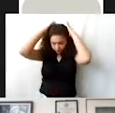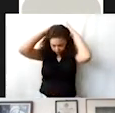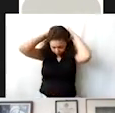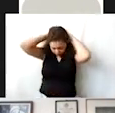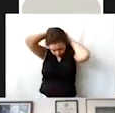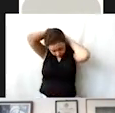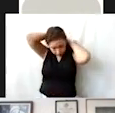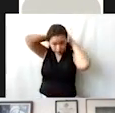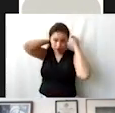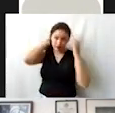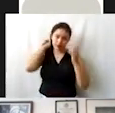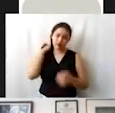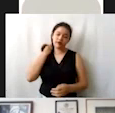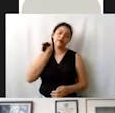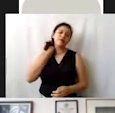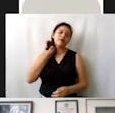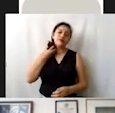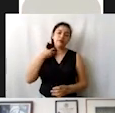abrirlos.